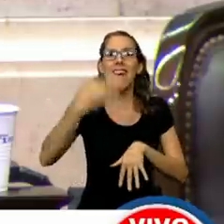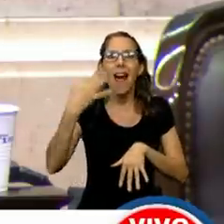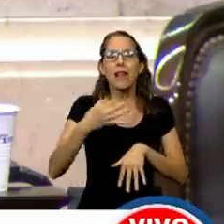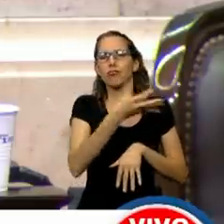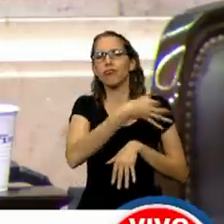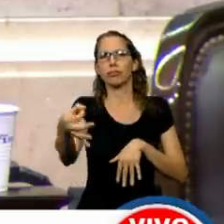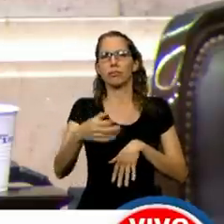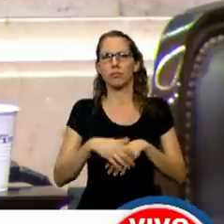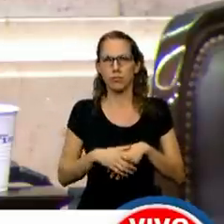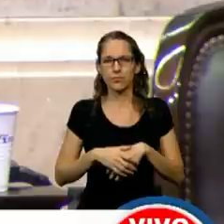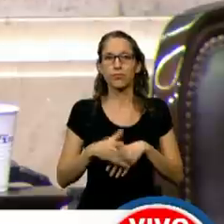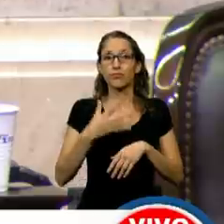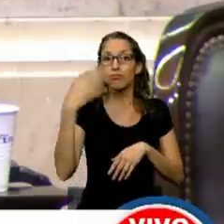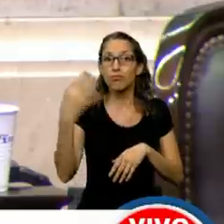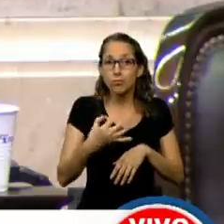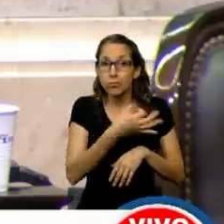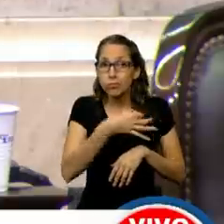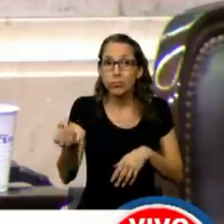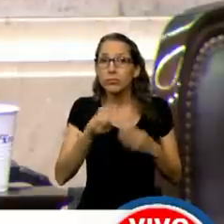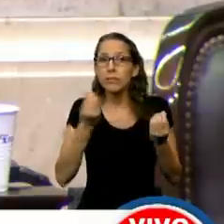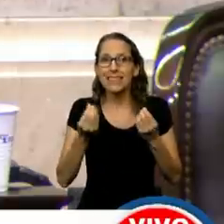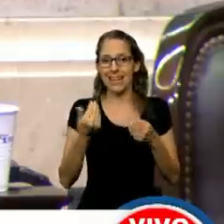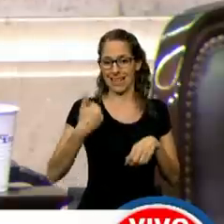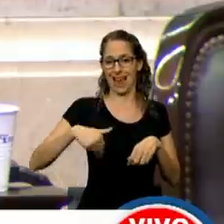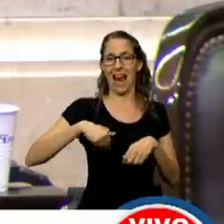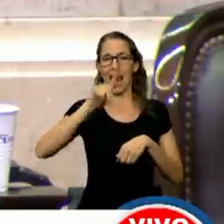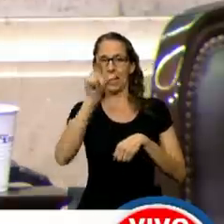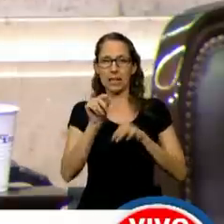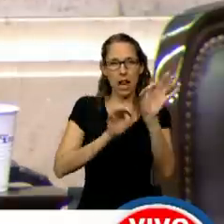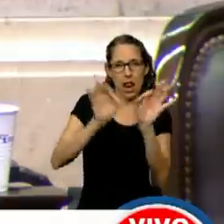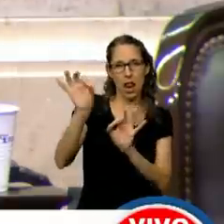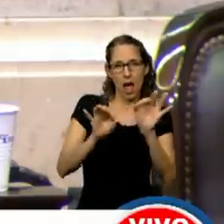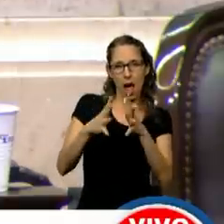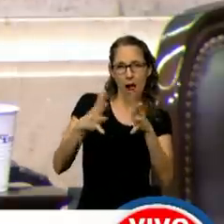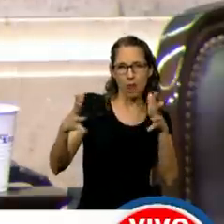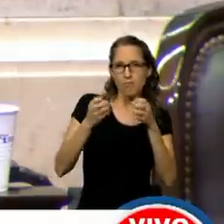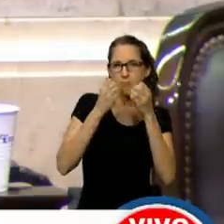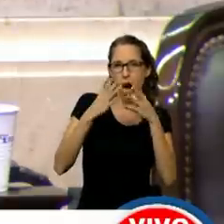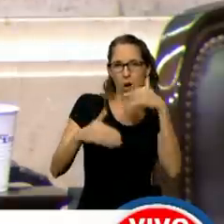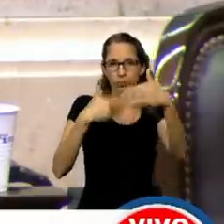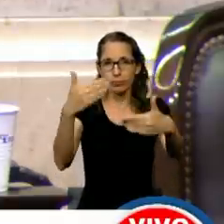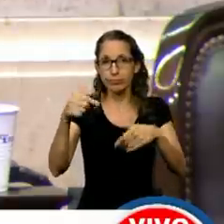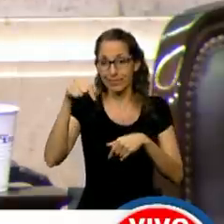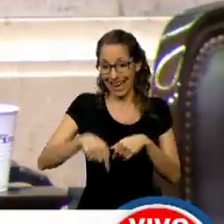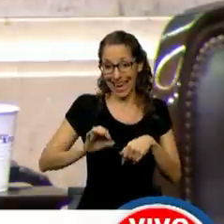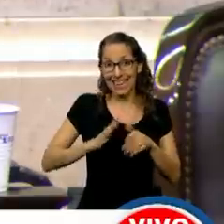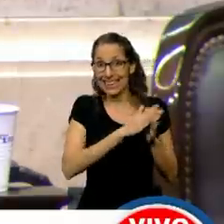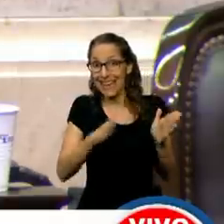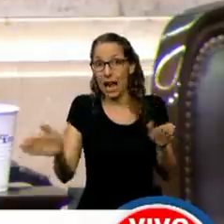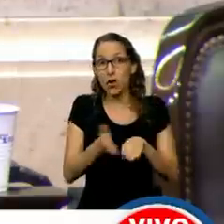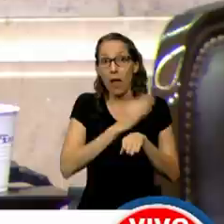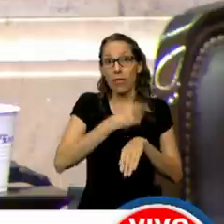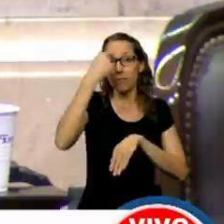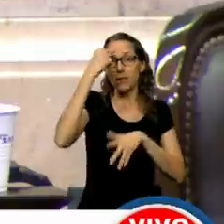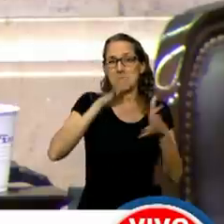era que el crecimiento que es el crecimiento estimado en la argentina para este año es de alrededor del 21 del